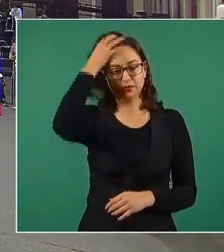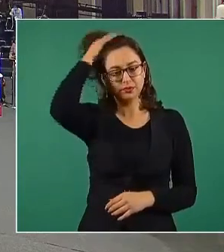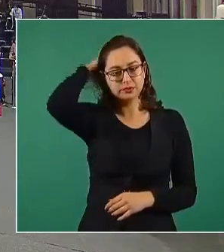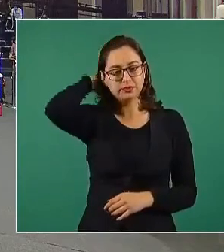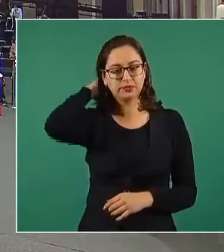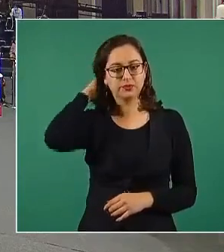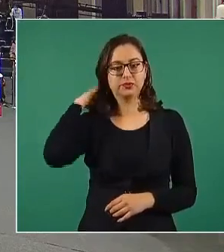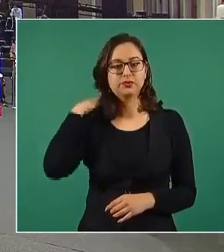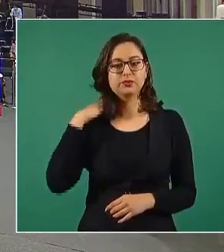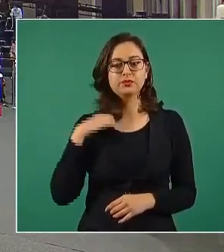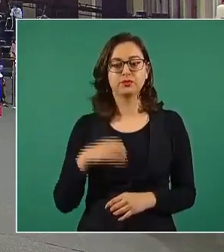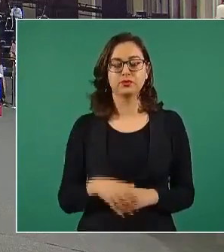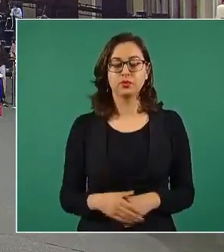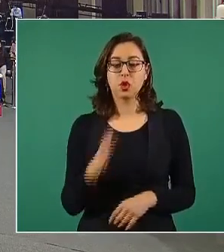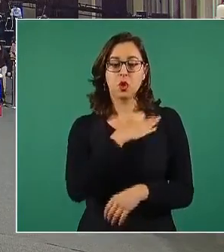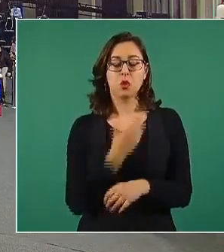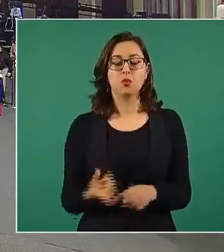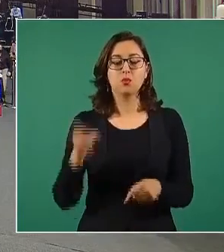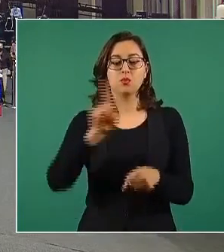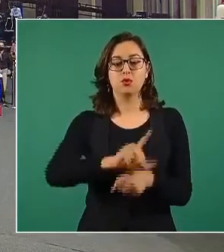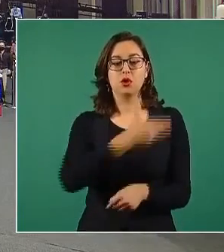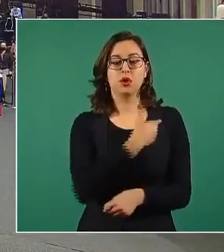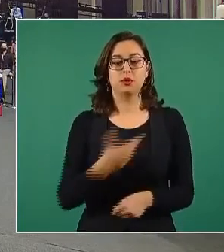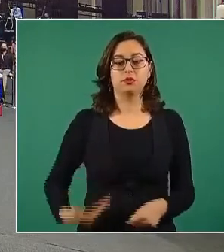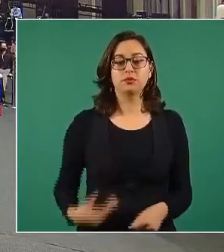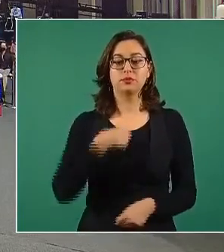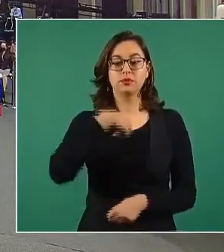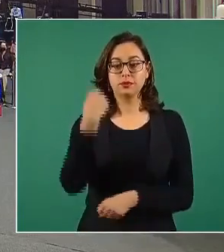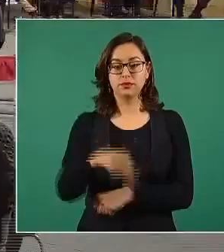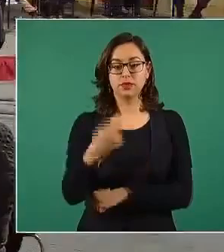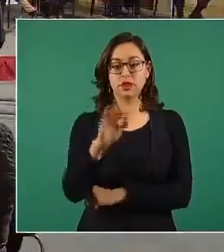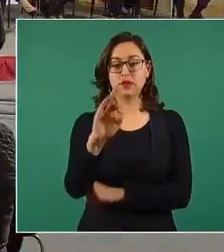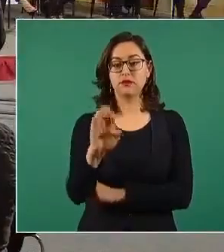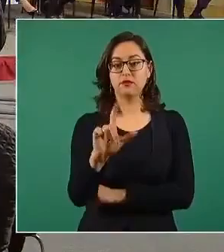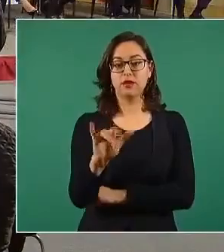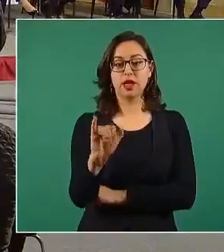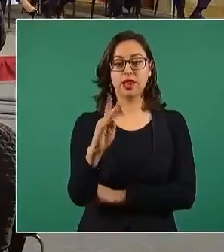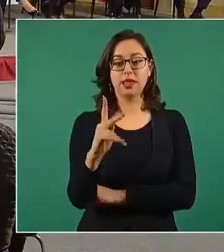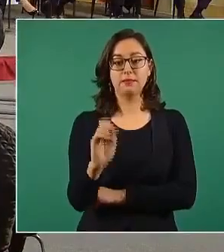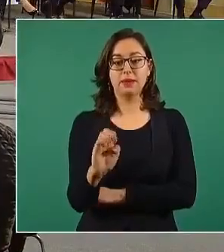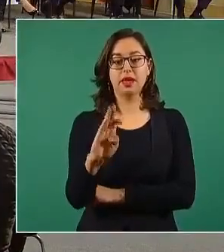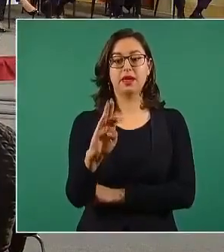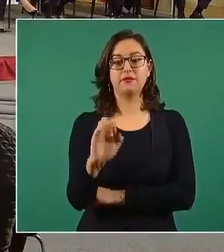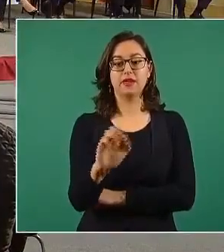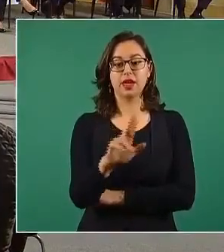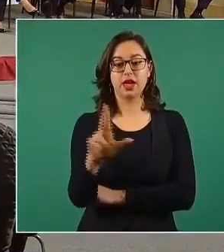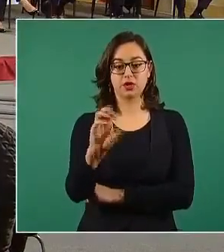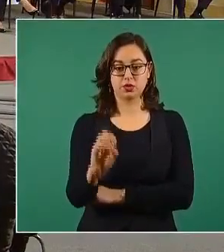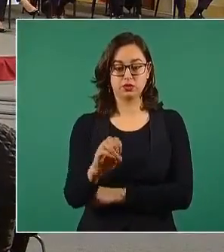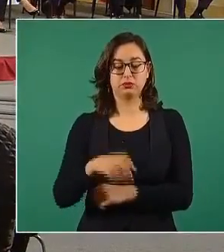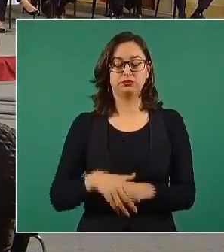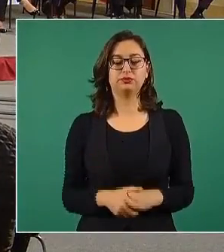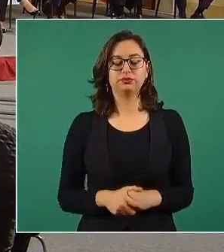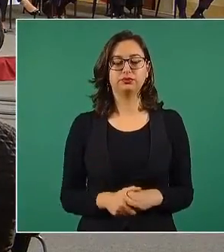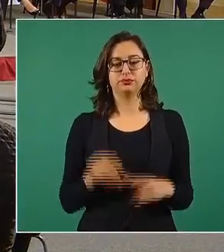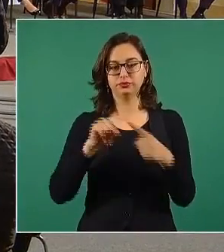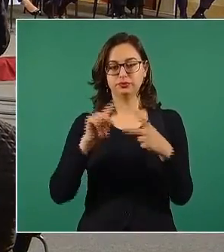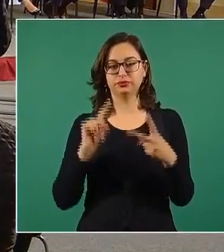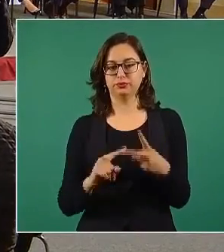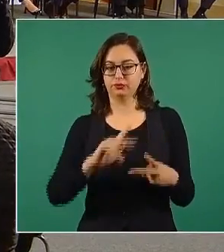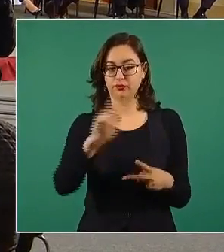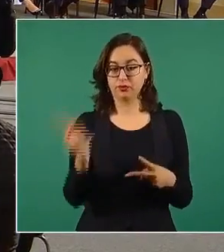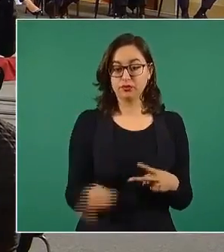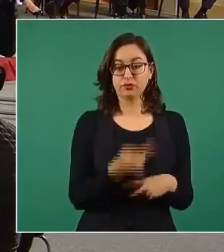Buenos días, señor presidente. Felipe Fierro, de tiempo.com.mx. Dos preguntas. Una, ayer una conferencia de